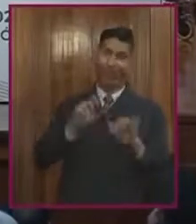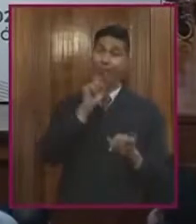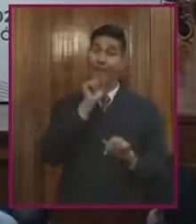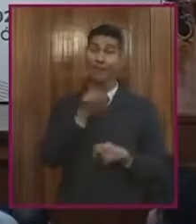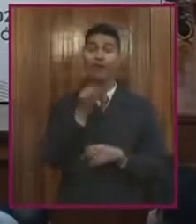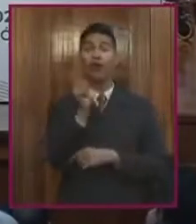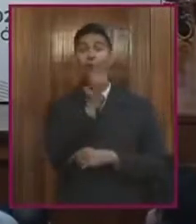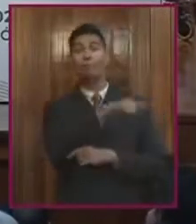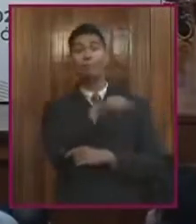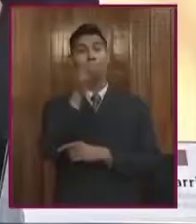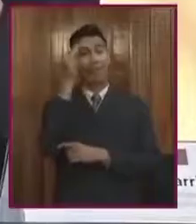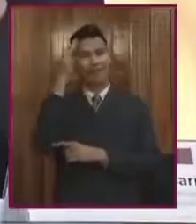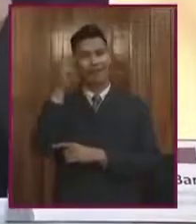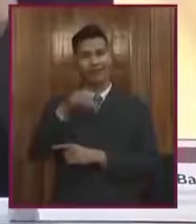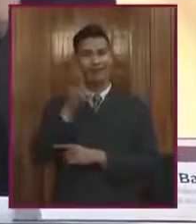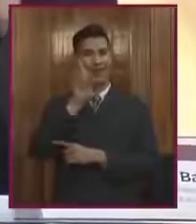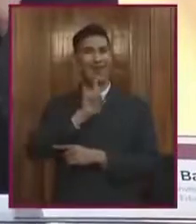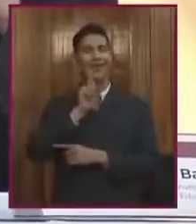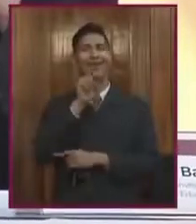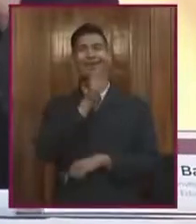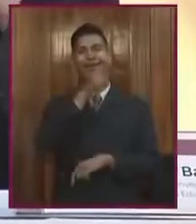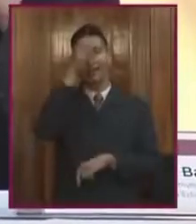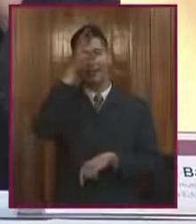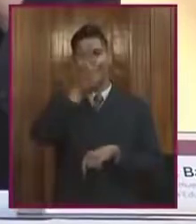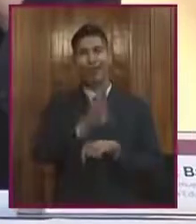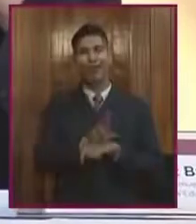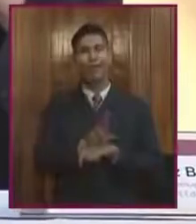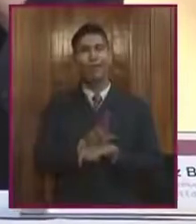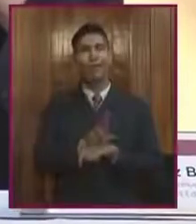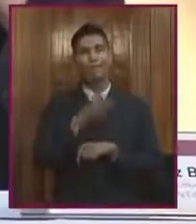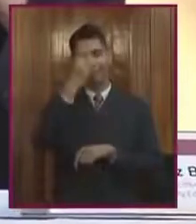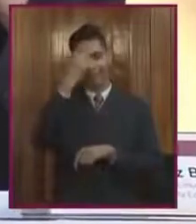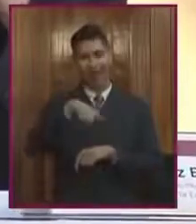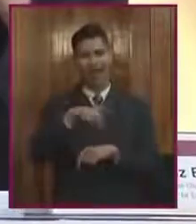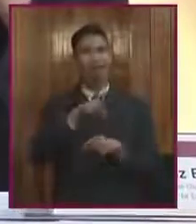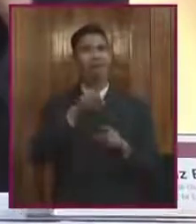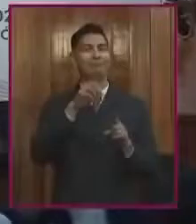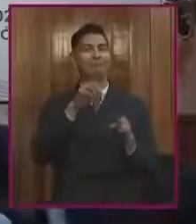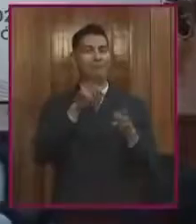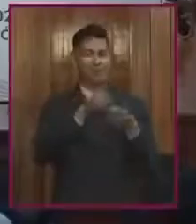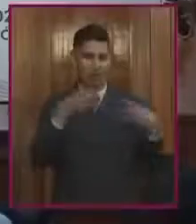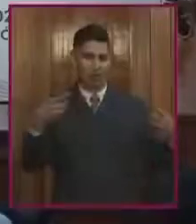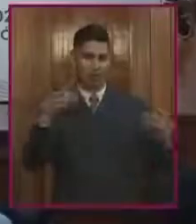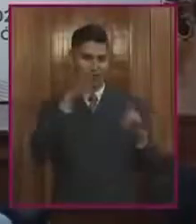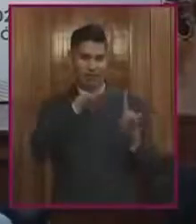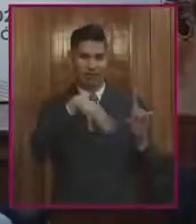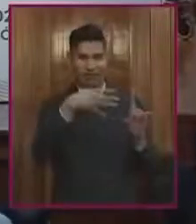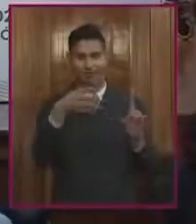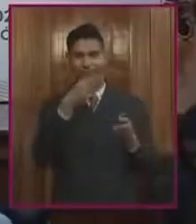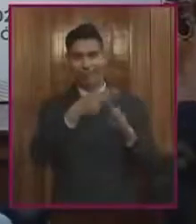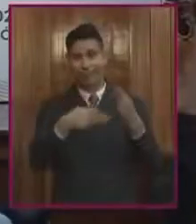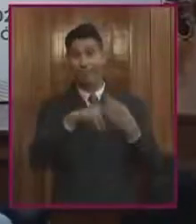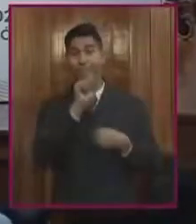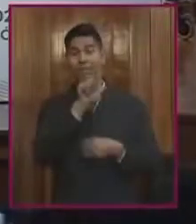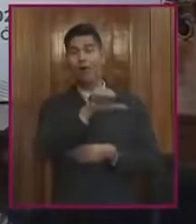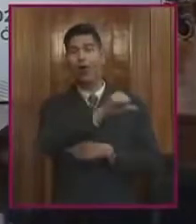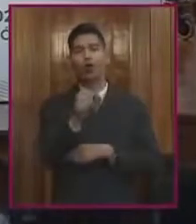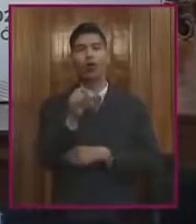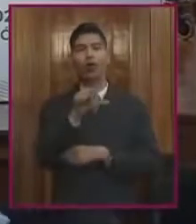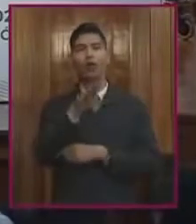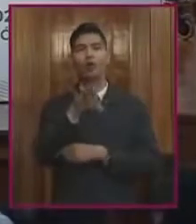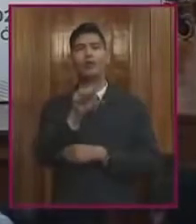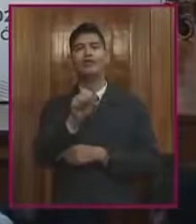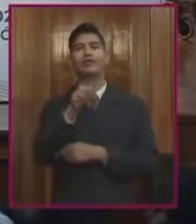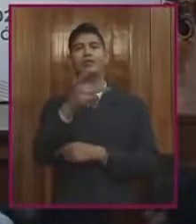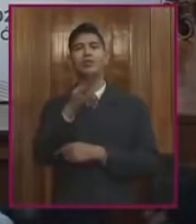maestra Claudia Izquierdo Vicuña, directora general de Desarrollo Curricular de la SEP, y aquí a nuestro compañero y amigo Luis Humberto